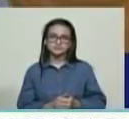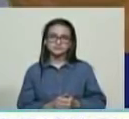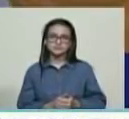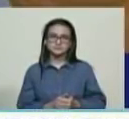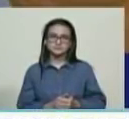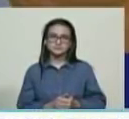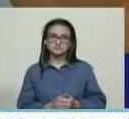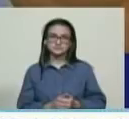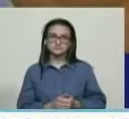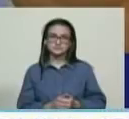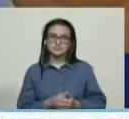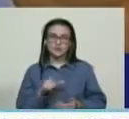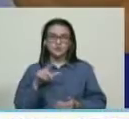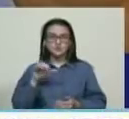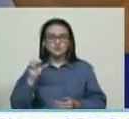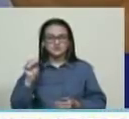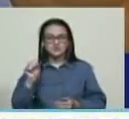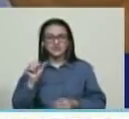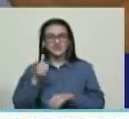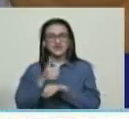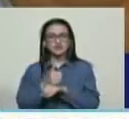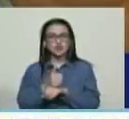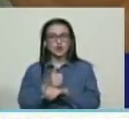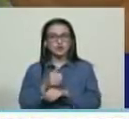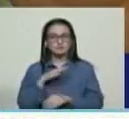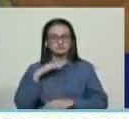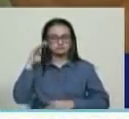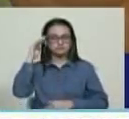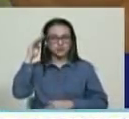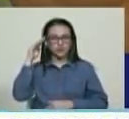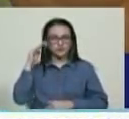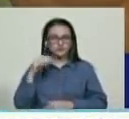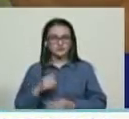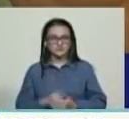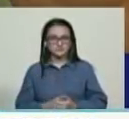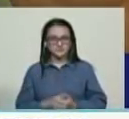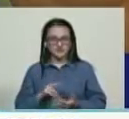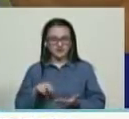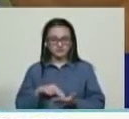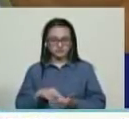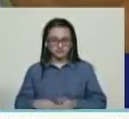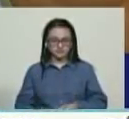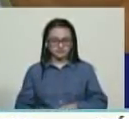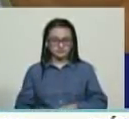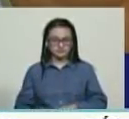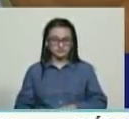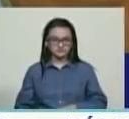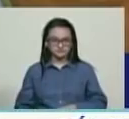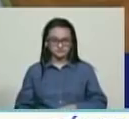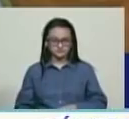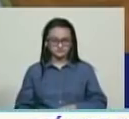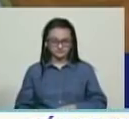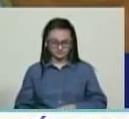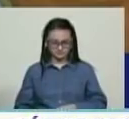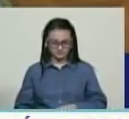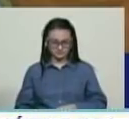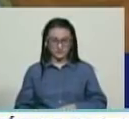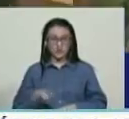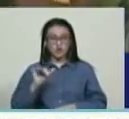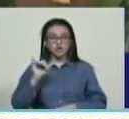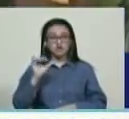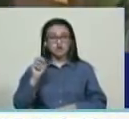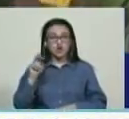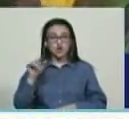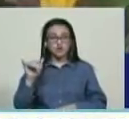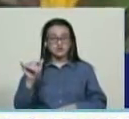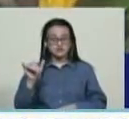General de Brigada, Luis Maneiro, director de medios de la Milicia Nacional Bolivariana. Coronel Berroterán Pereira, Johnny, comandante de la